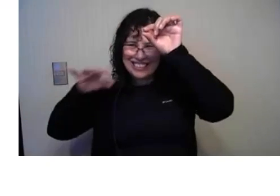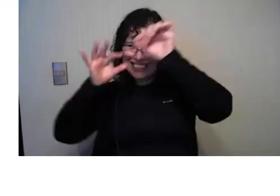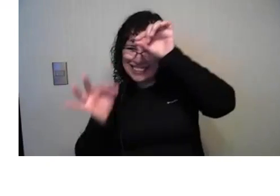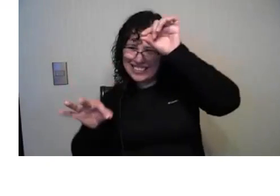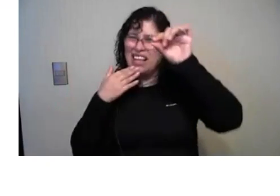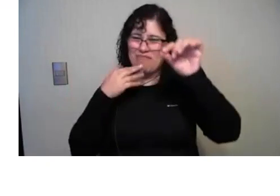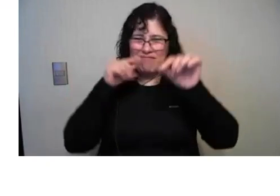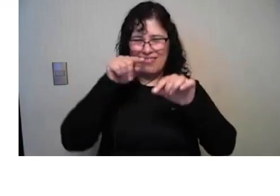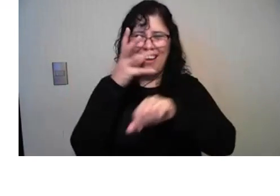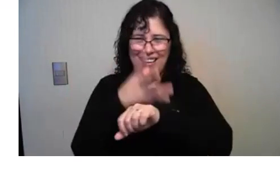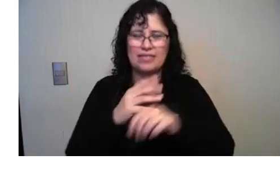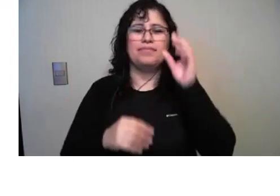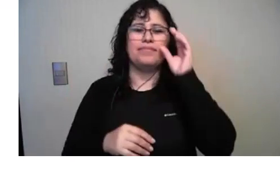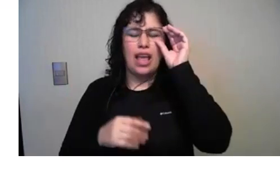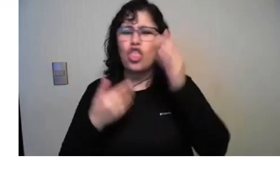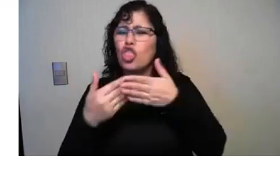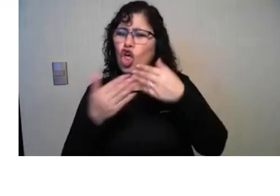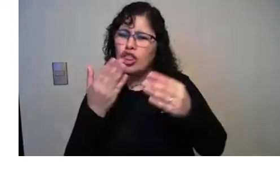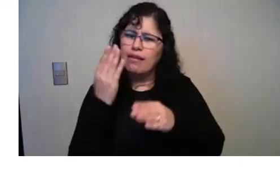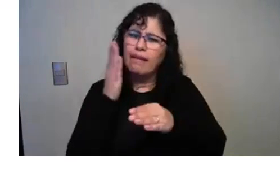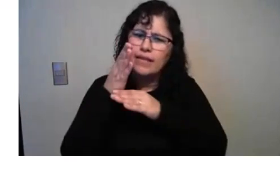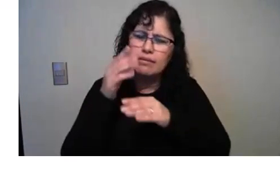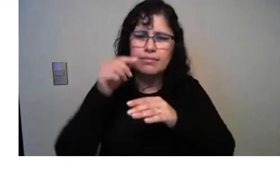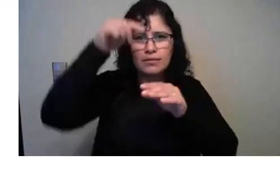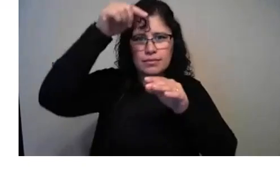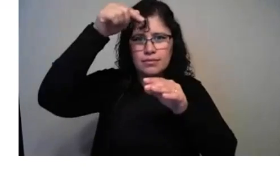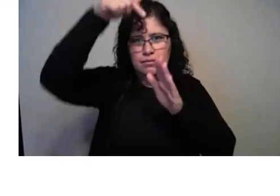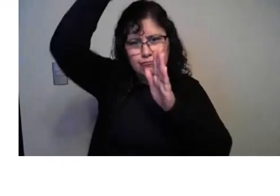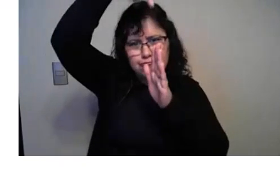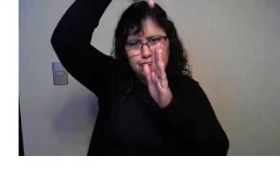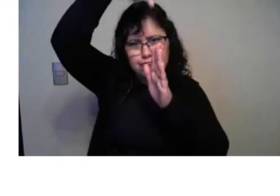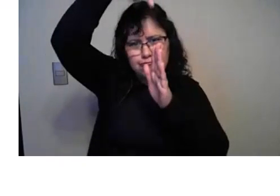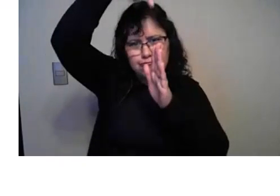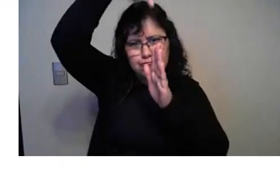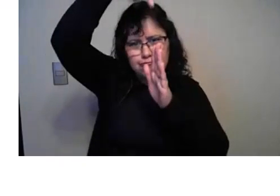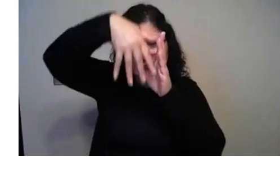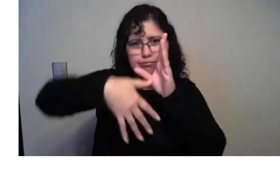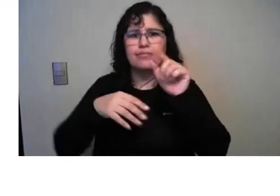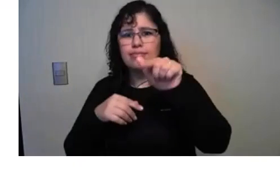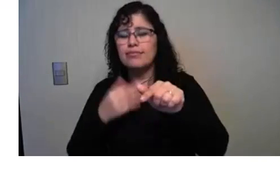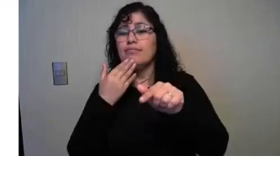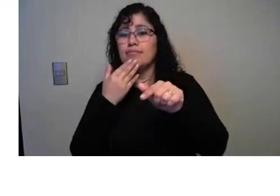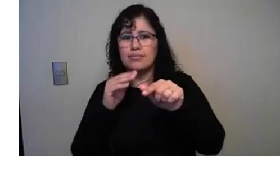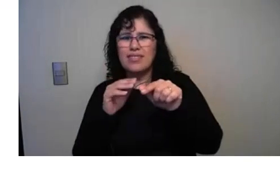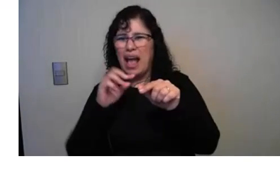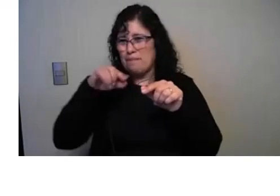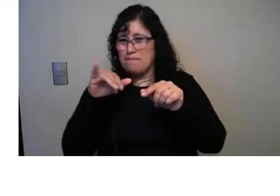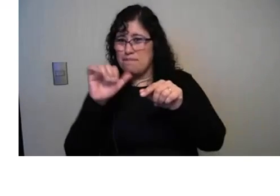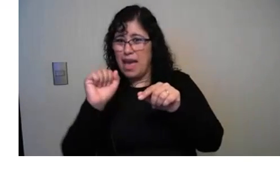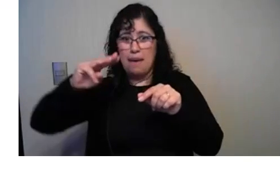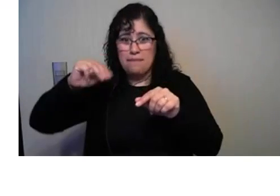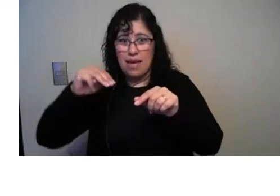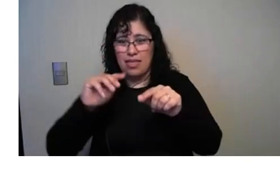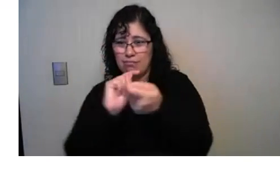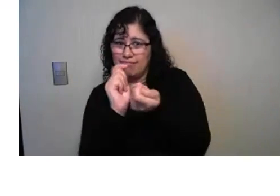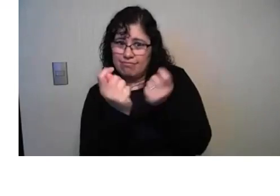desde el cono medular y corresponde a una extensión de la pía madre, que después atraviesa todo esto y se transforma